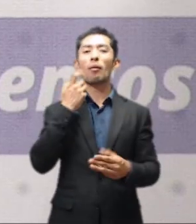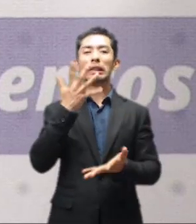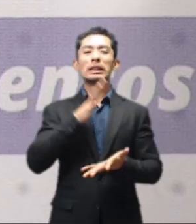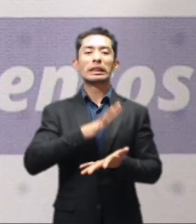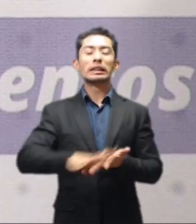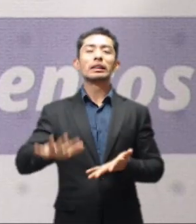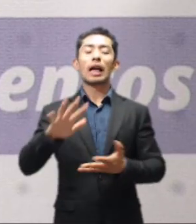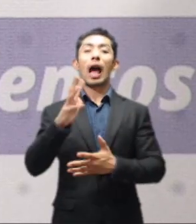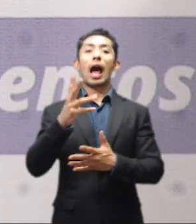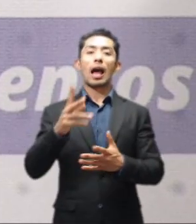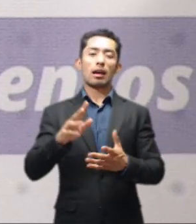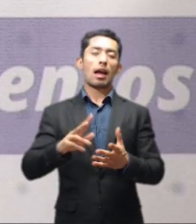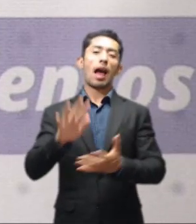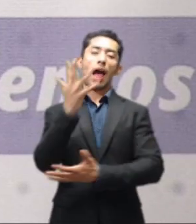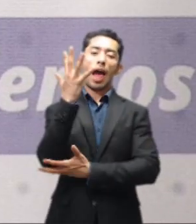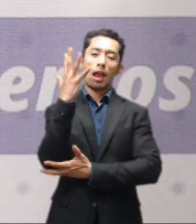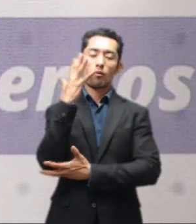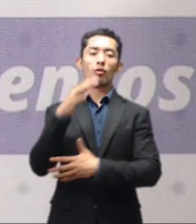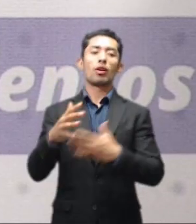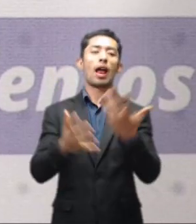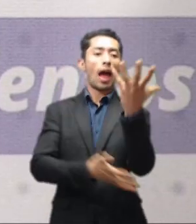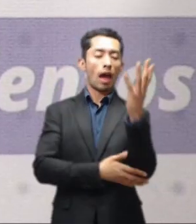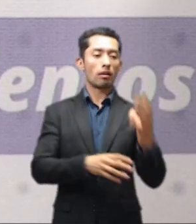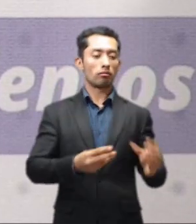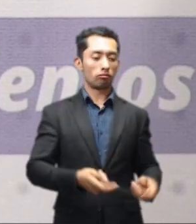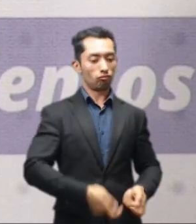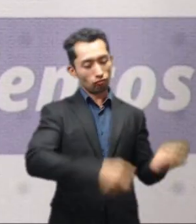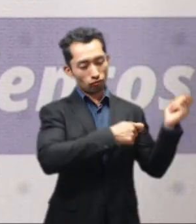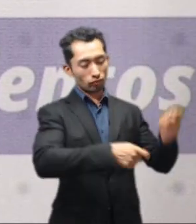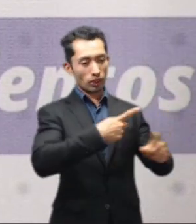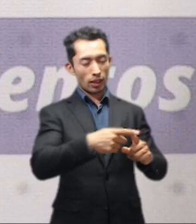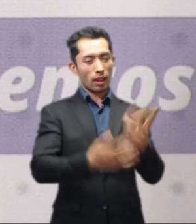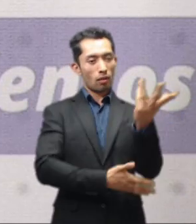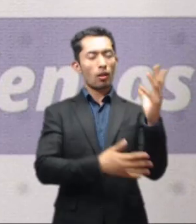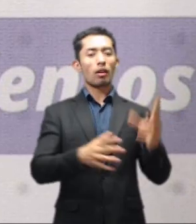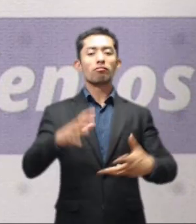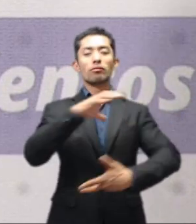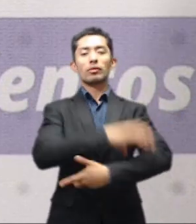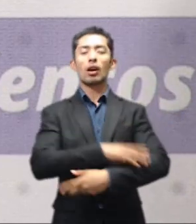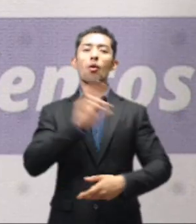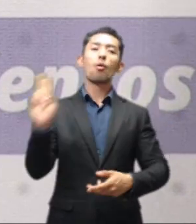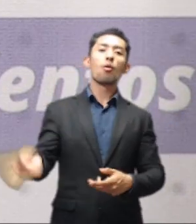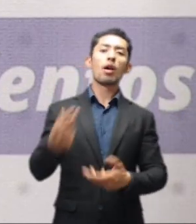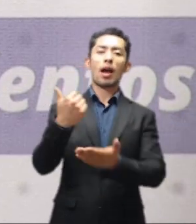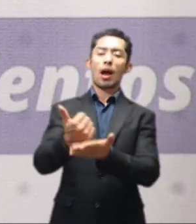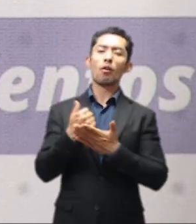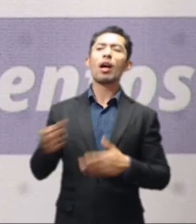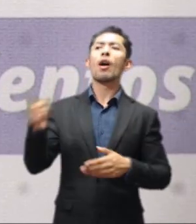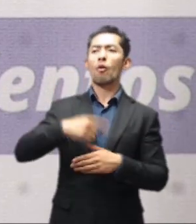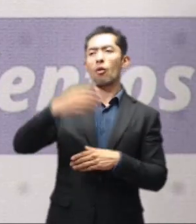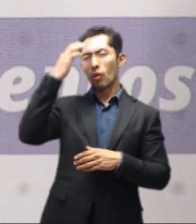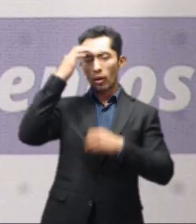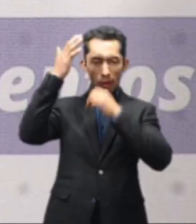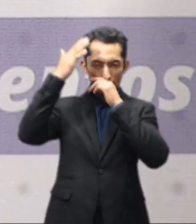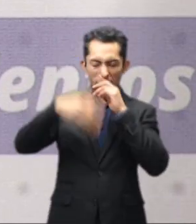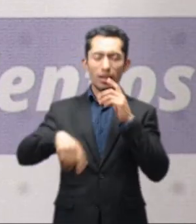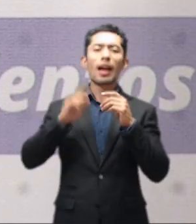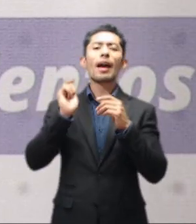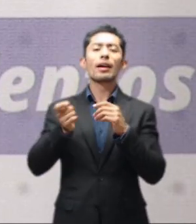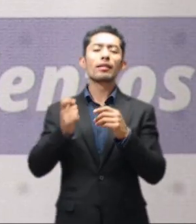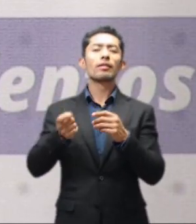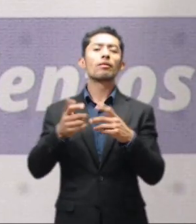reforestación la reforestación en nuestro gobierno sería de la mano de universidades quienes tienen el conocimiento de qué tipo